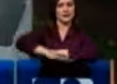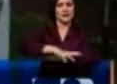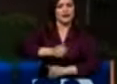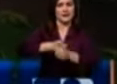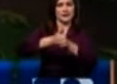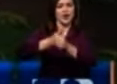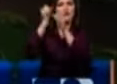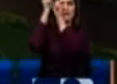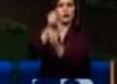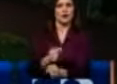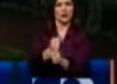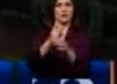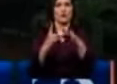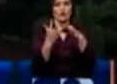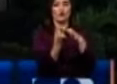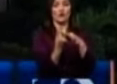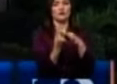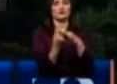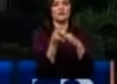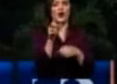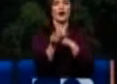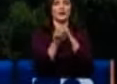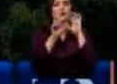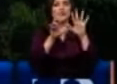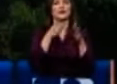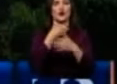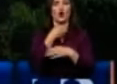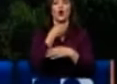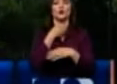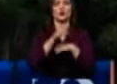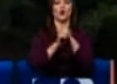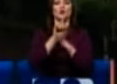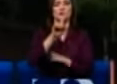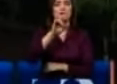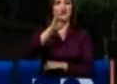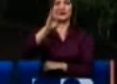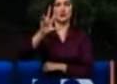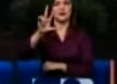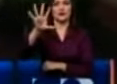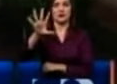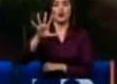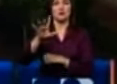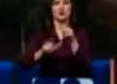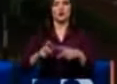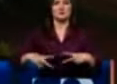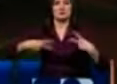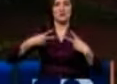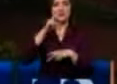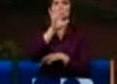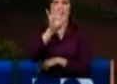categoría de parroquia el 7 de agosto de 1735. Chone tiene una población de